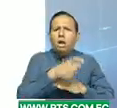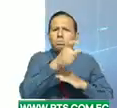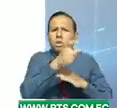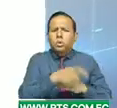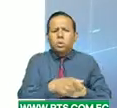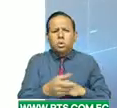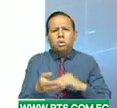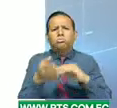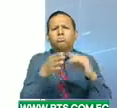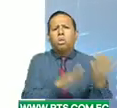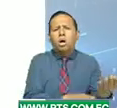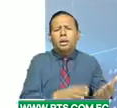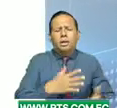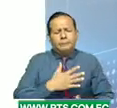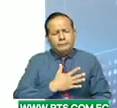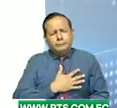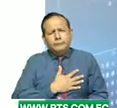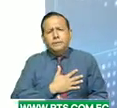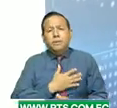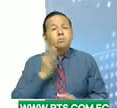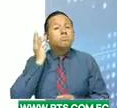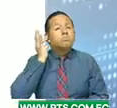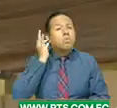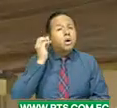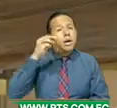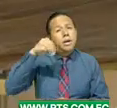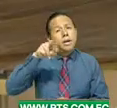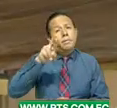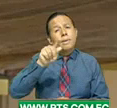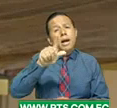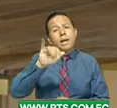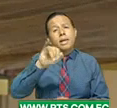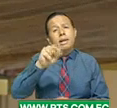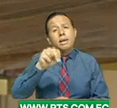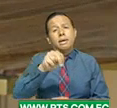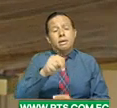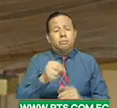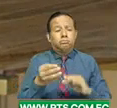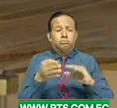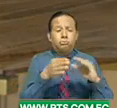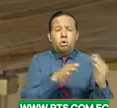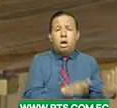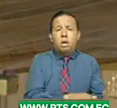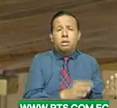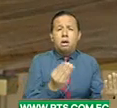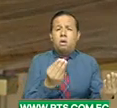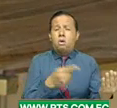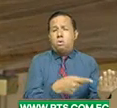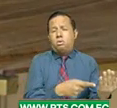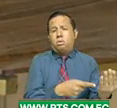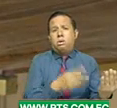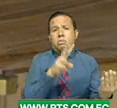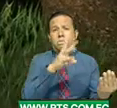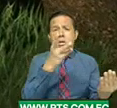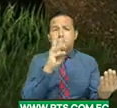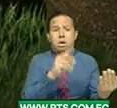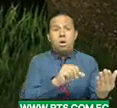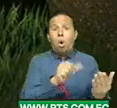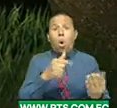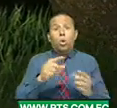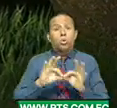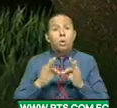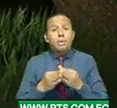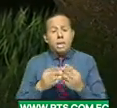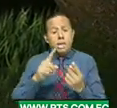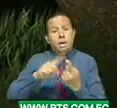Marilyn Anabel Z, de 16 años, murió estrangulada presuntamente por dos familiares de 23 y 17 años, quienes